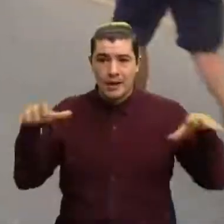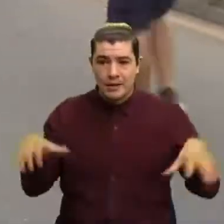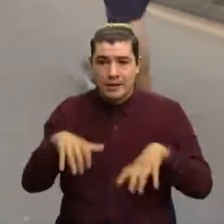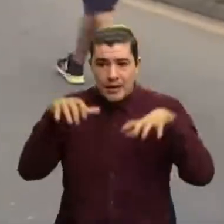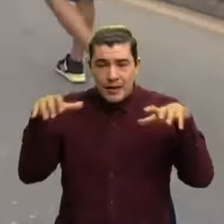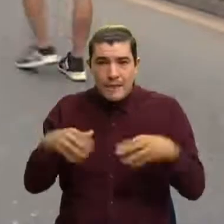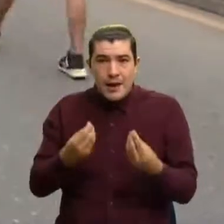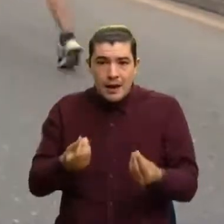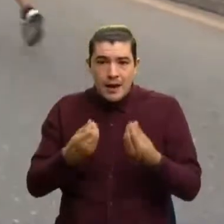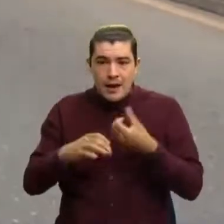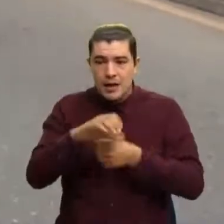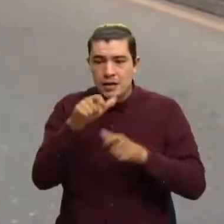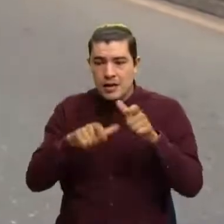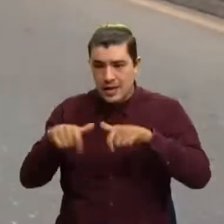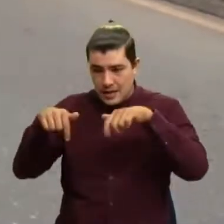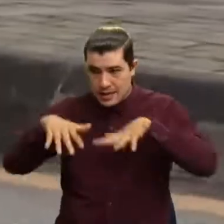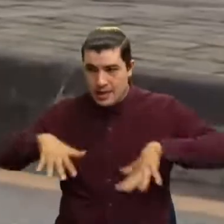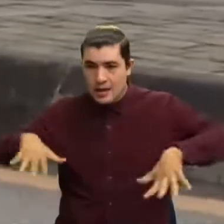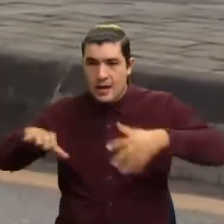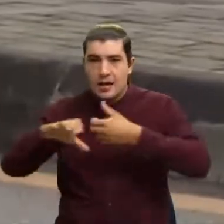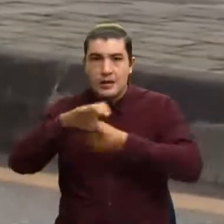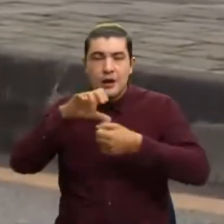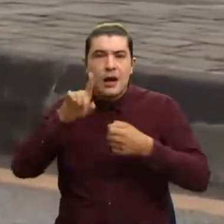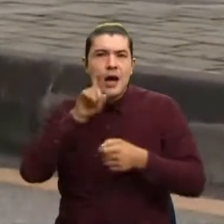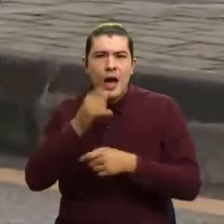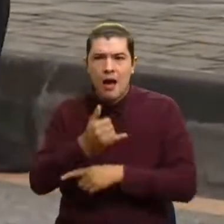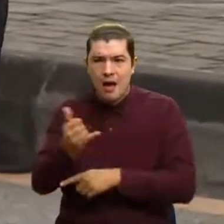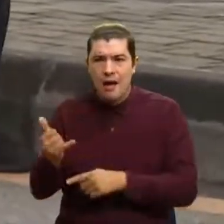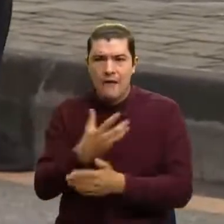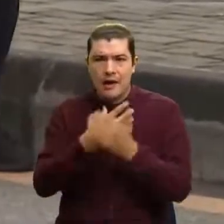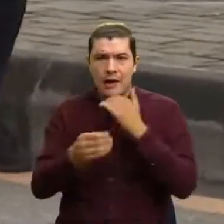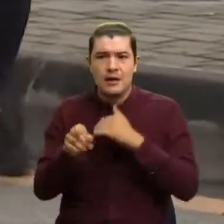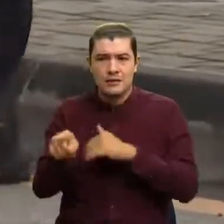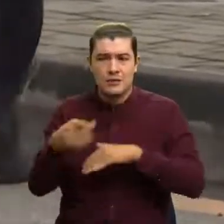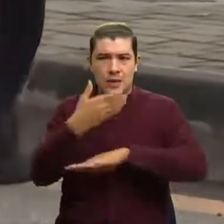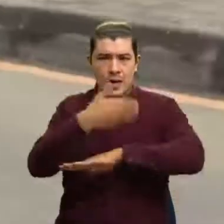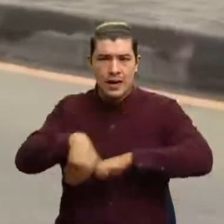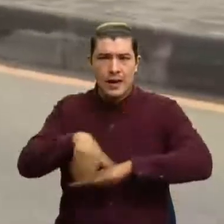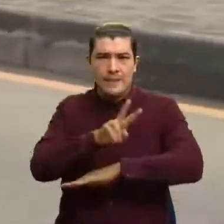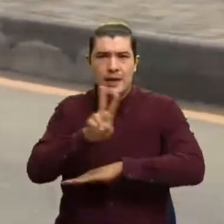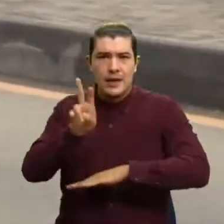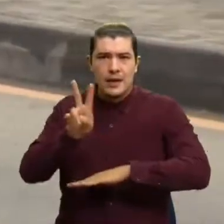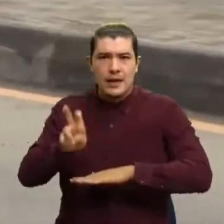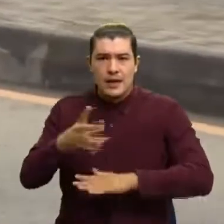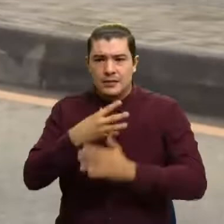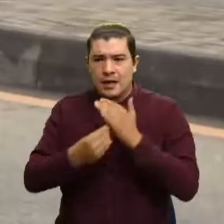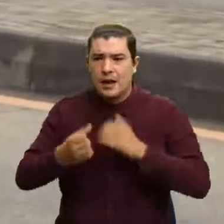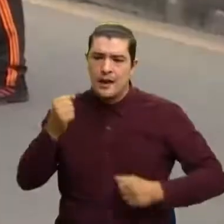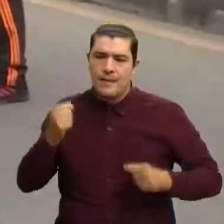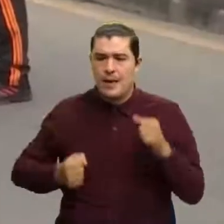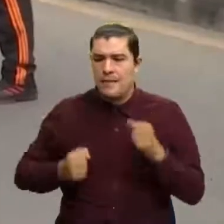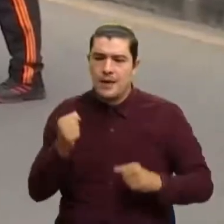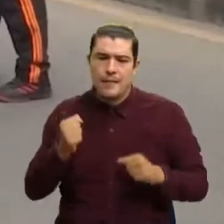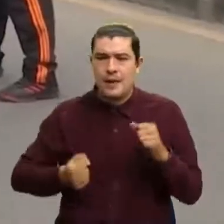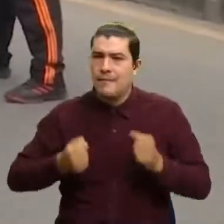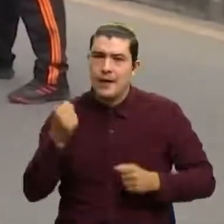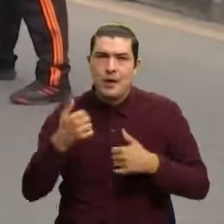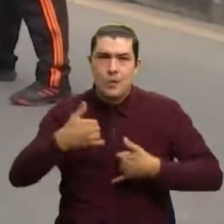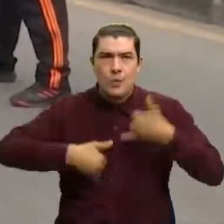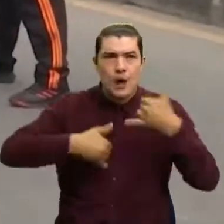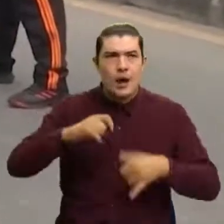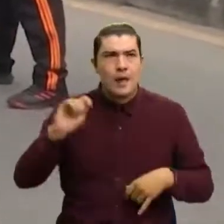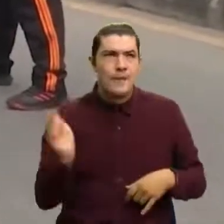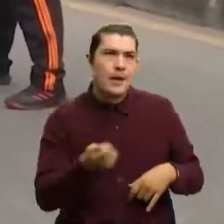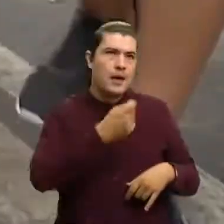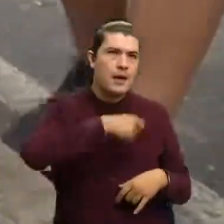que todos los ciudadanos del área metropolitana salgan con su familia sobre la carrera 27 a trotar, montar bicicleta, jugar tenis de mesa o,